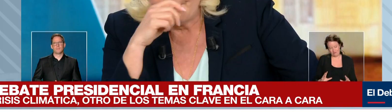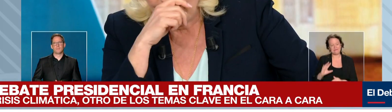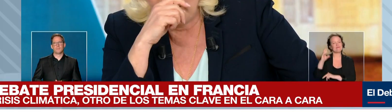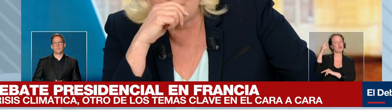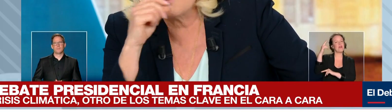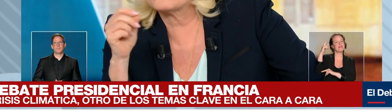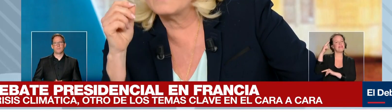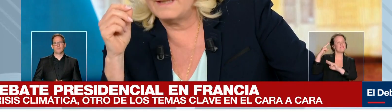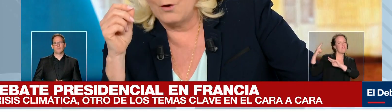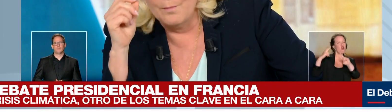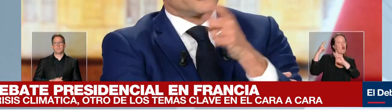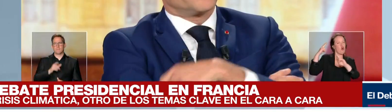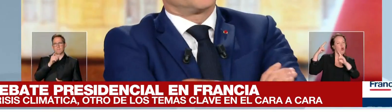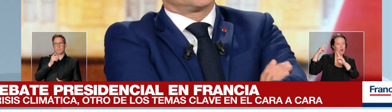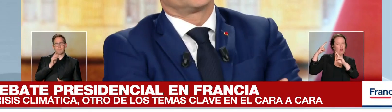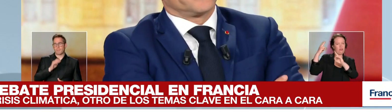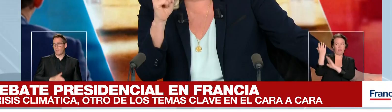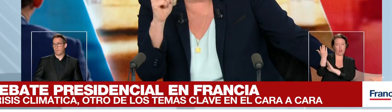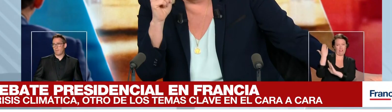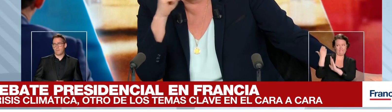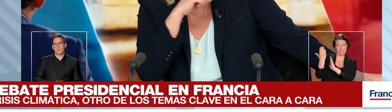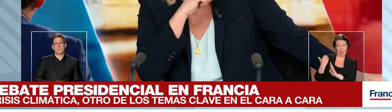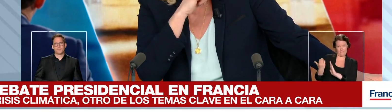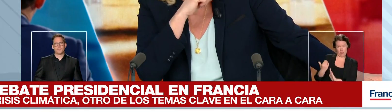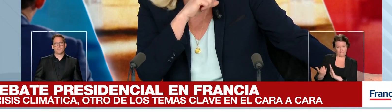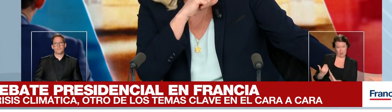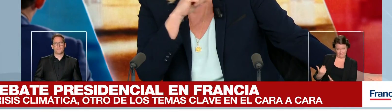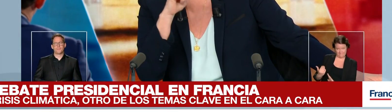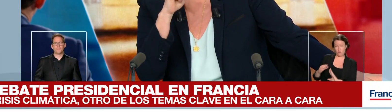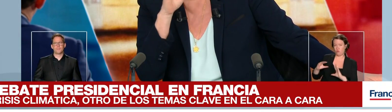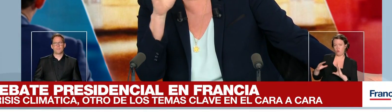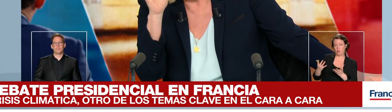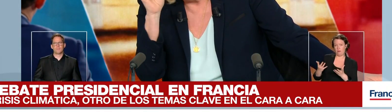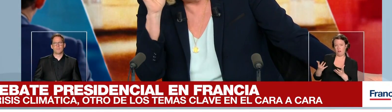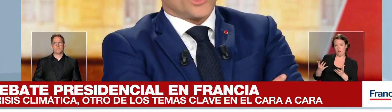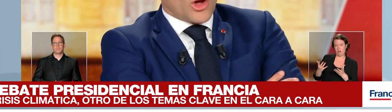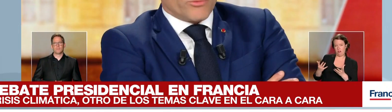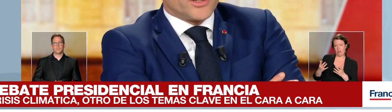El desmantelamiento de los parques eólicos. Eso es complotismo.